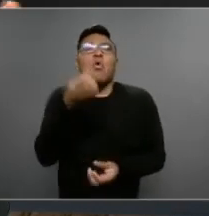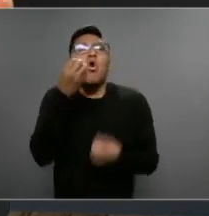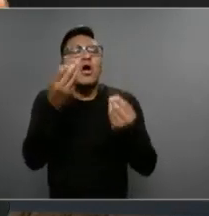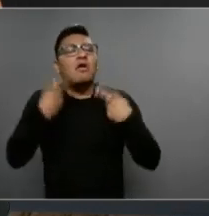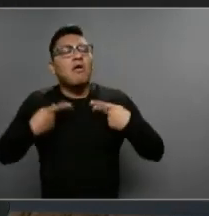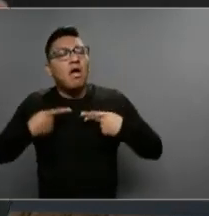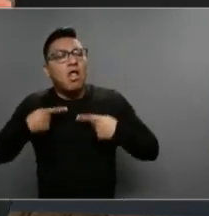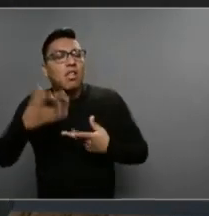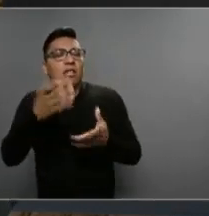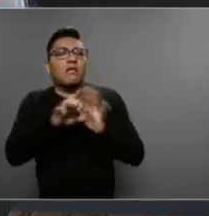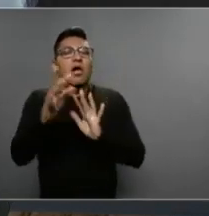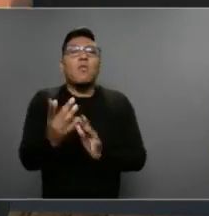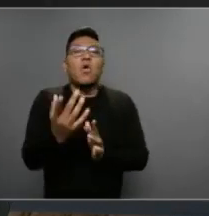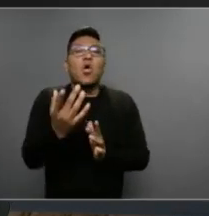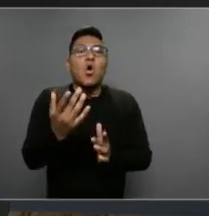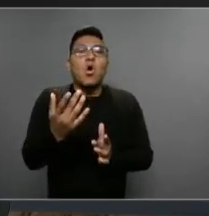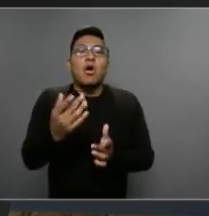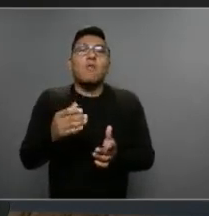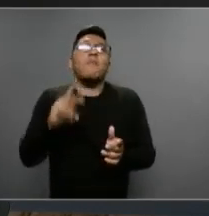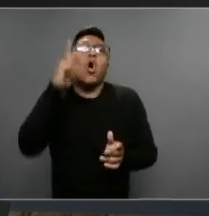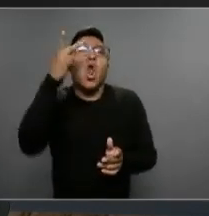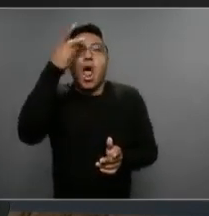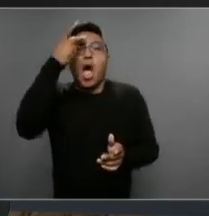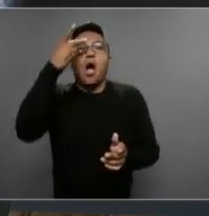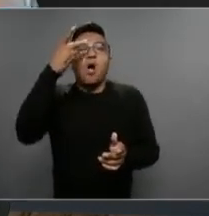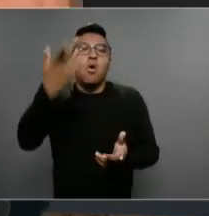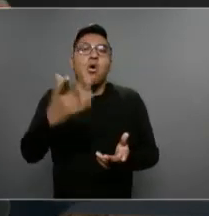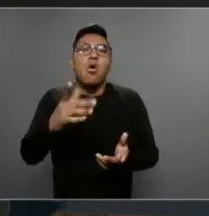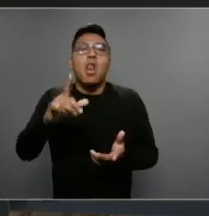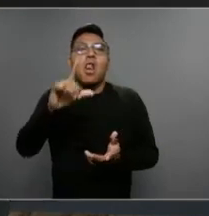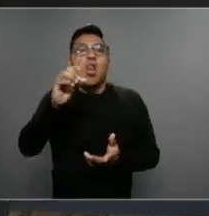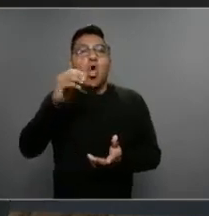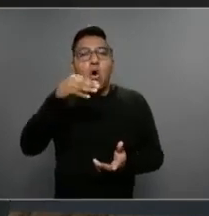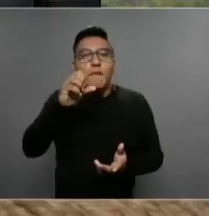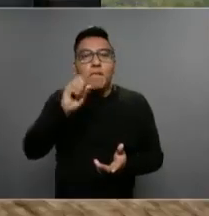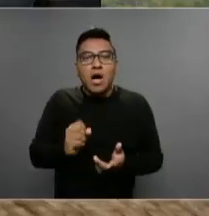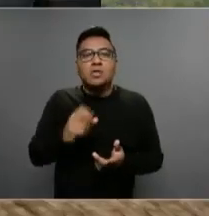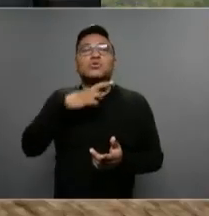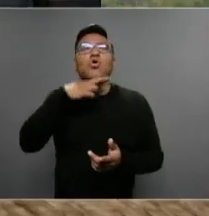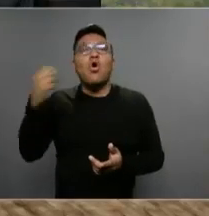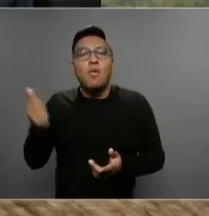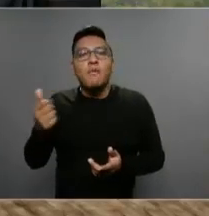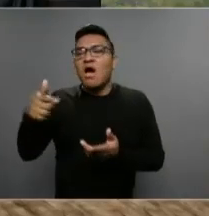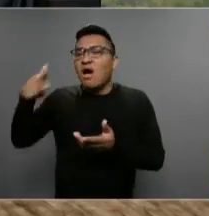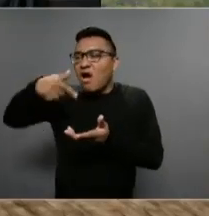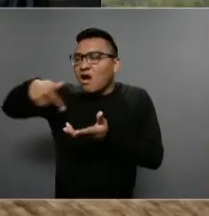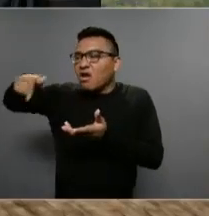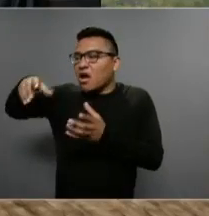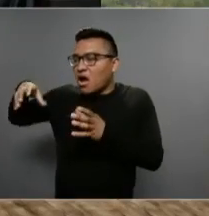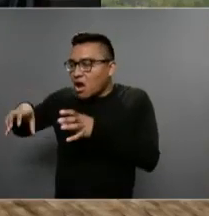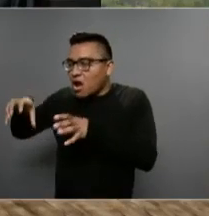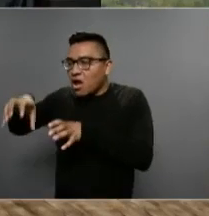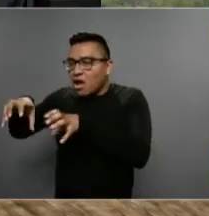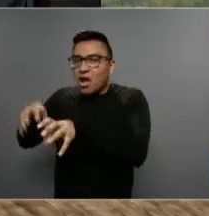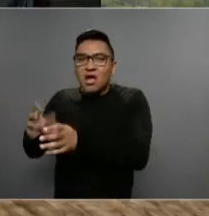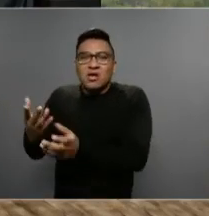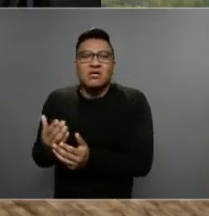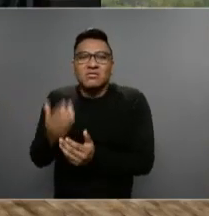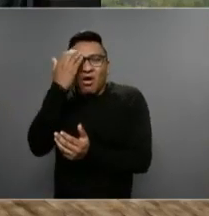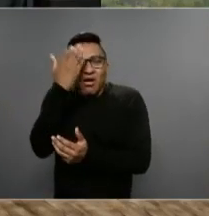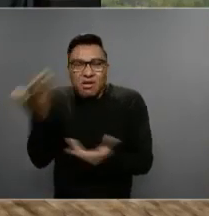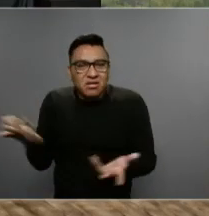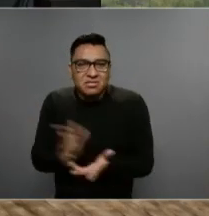eso. del corredor, de un corredor Polanco, Las Lomas, Condesa, Roma. Roma. Váyanse Ya. a recorrer el país, hombre.